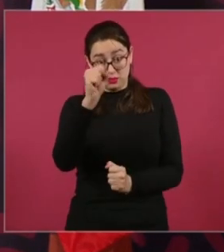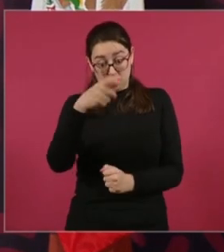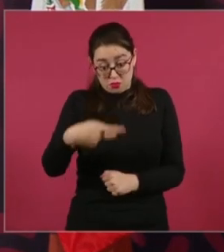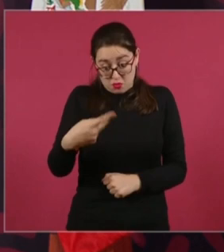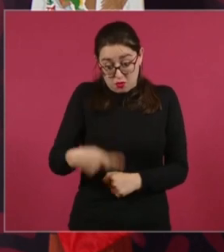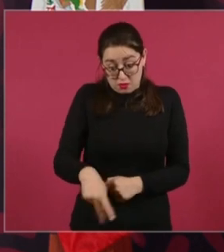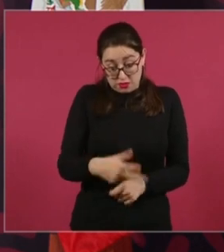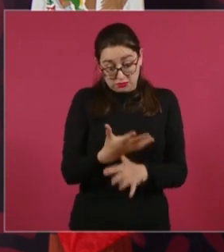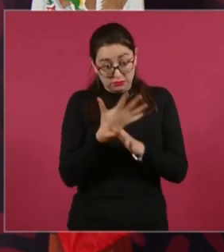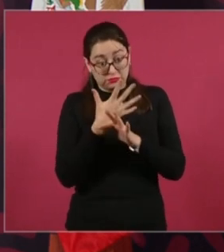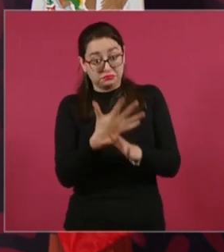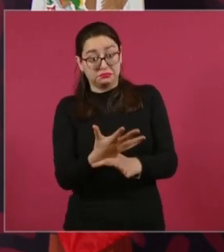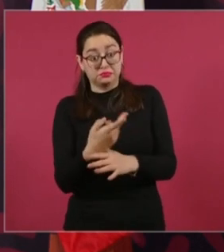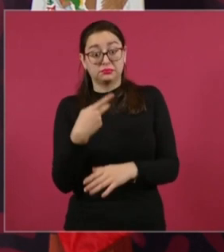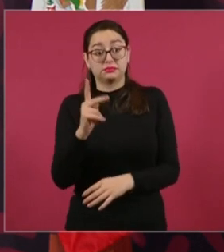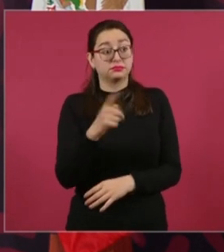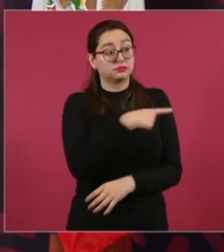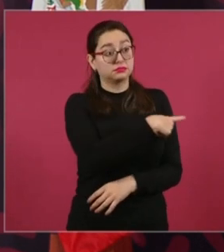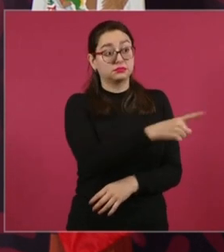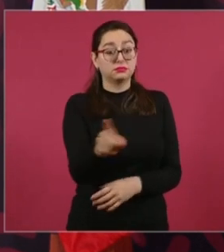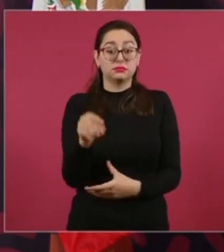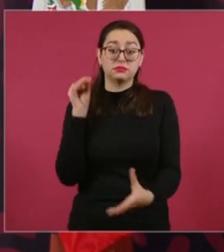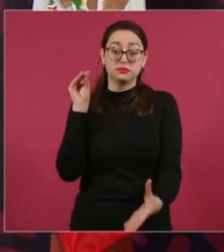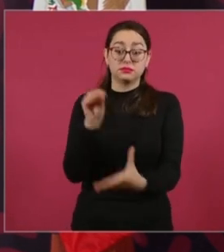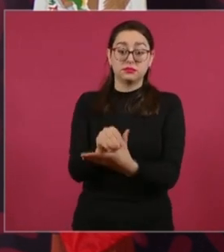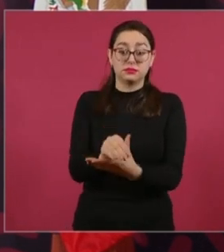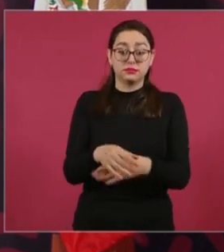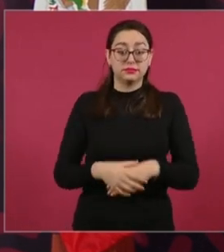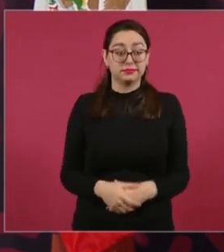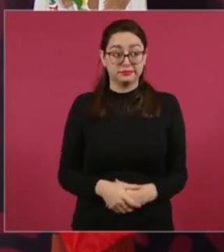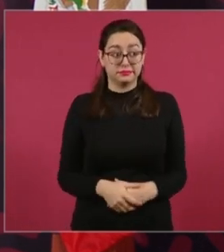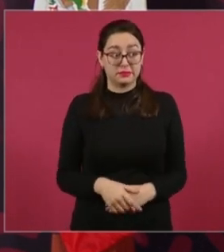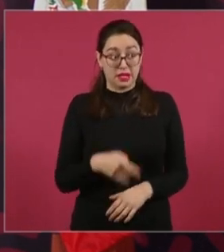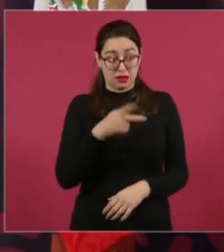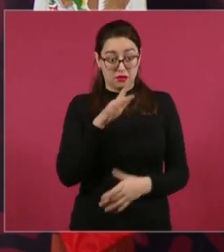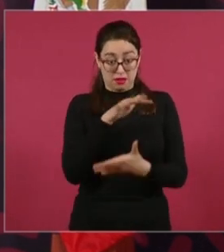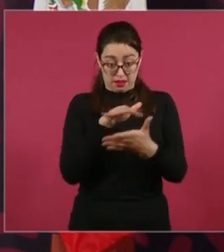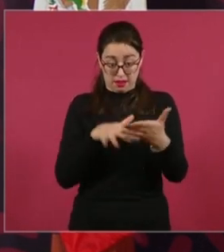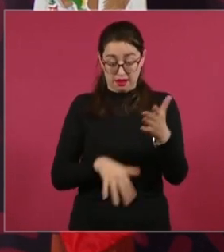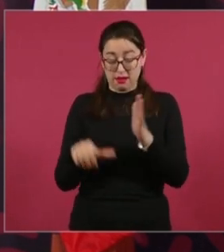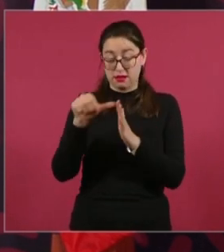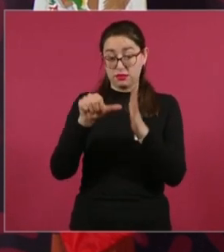en el artículo tercero.